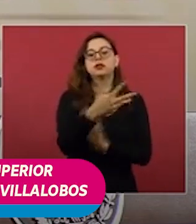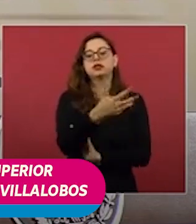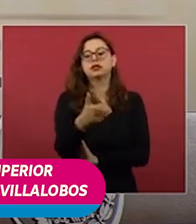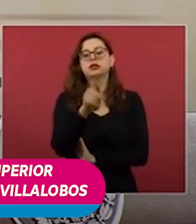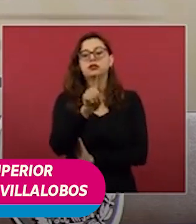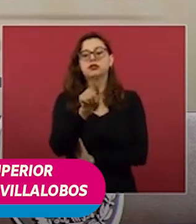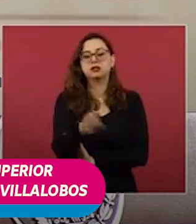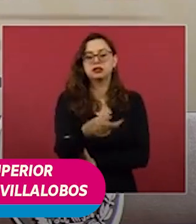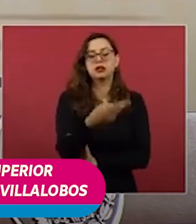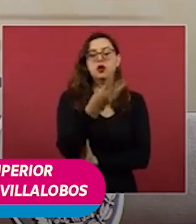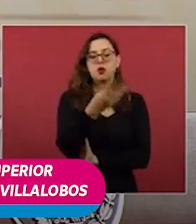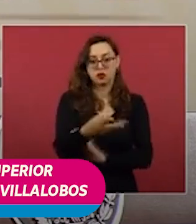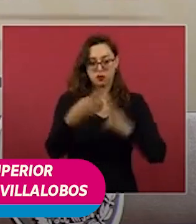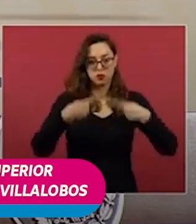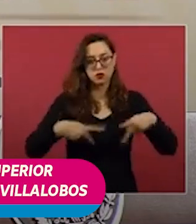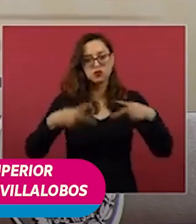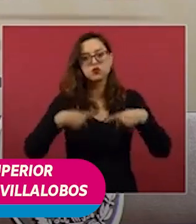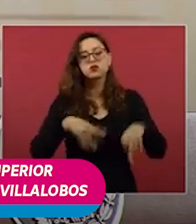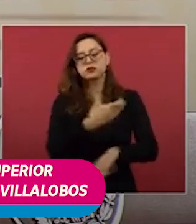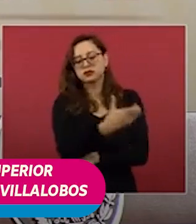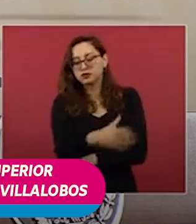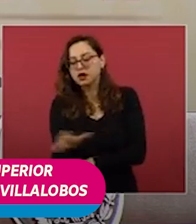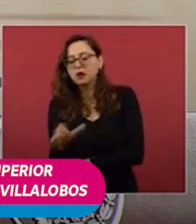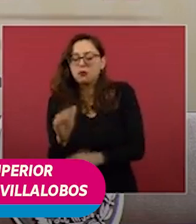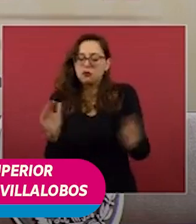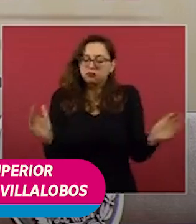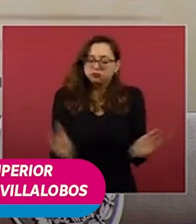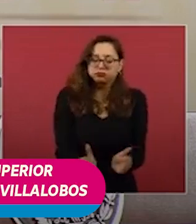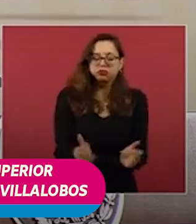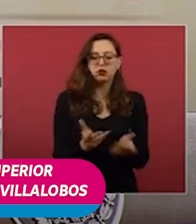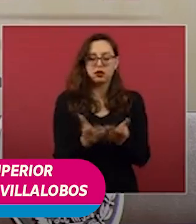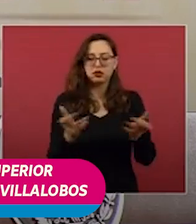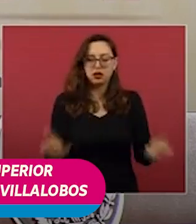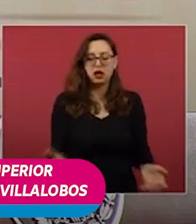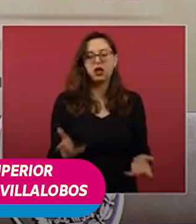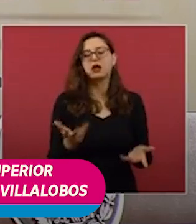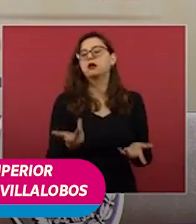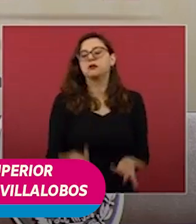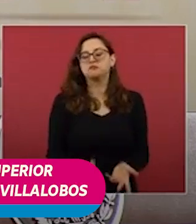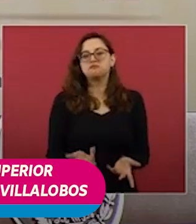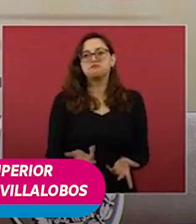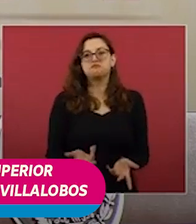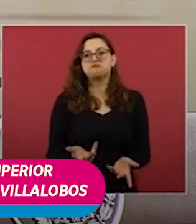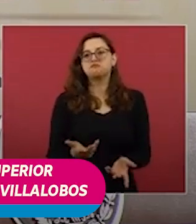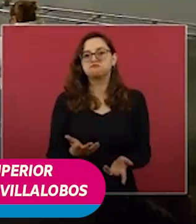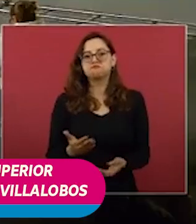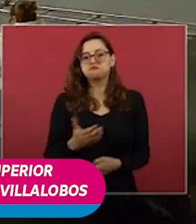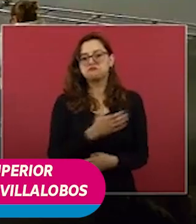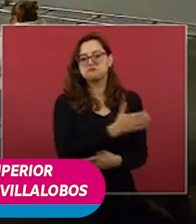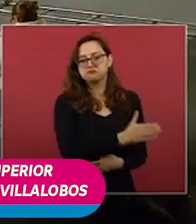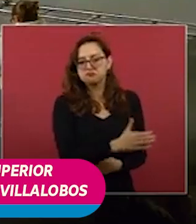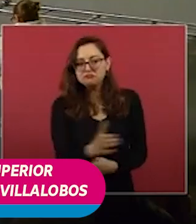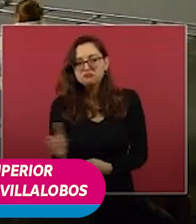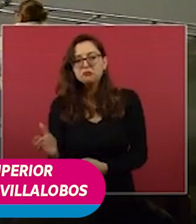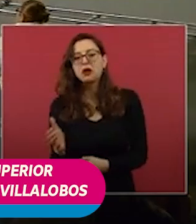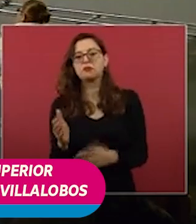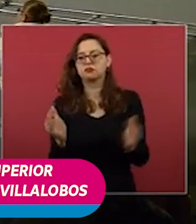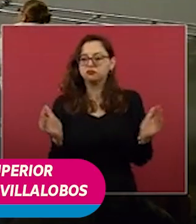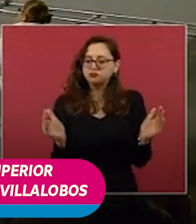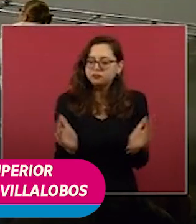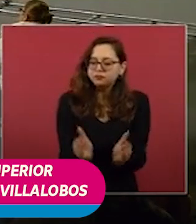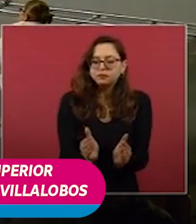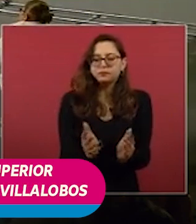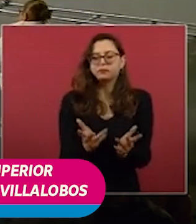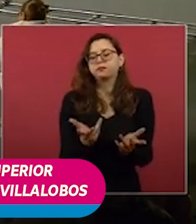278,574 productores de pequeña escala. Como bien se señaló, agricultores pequeños,